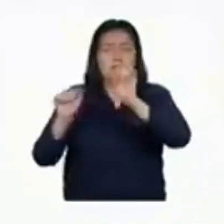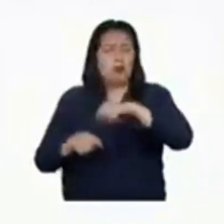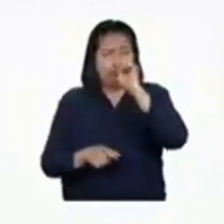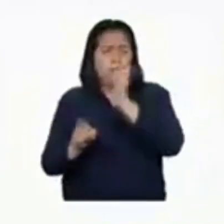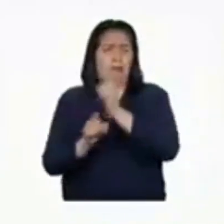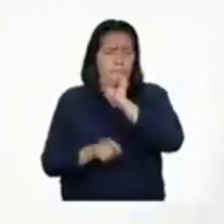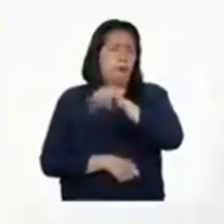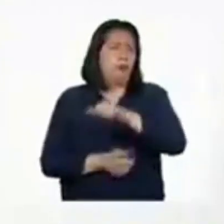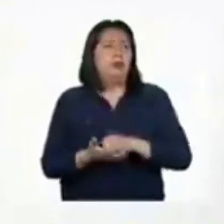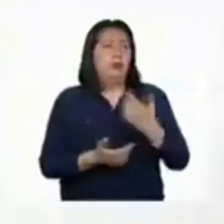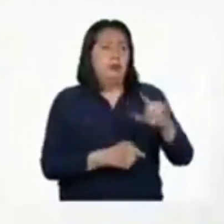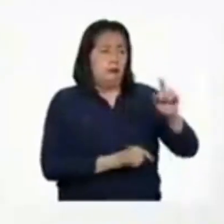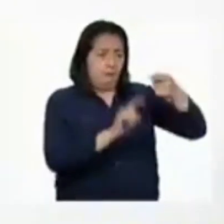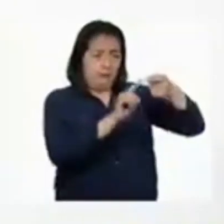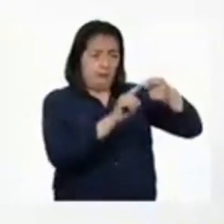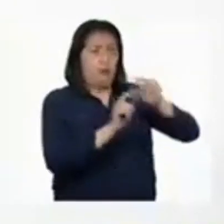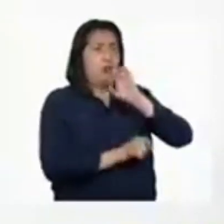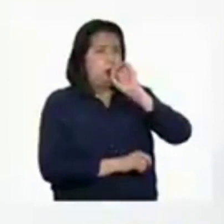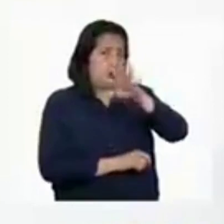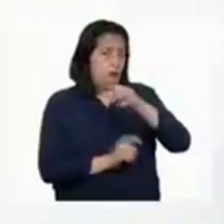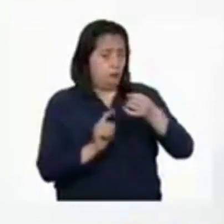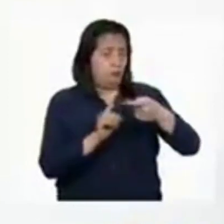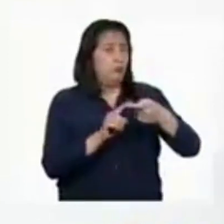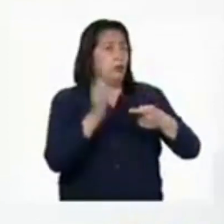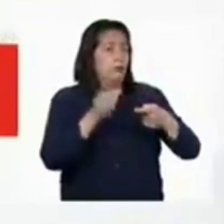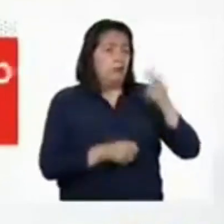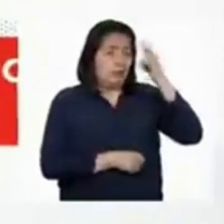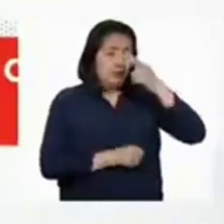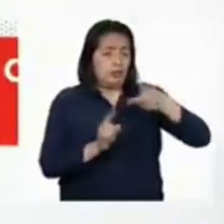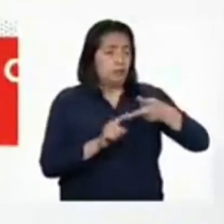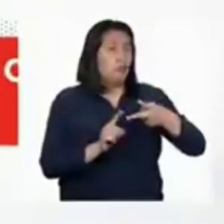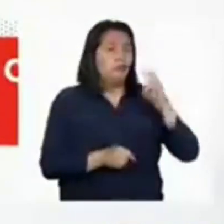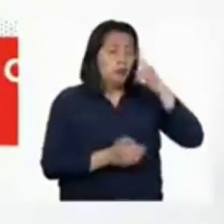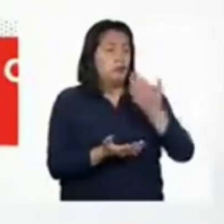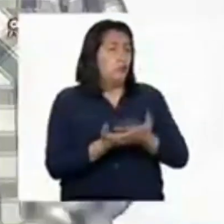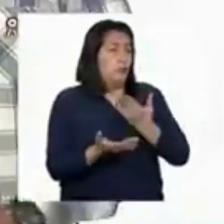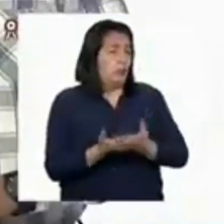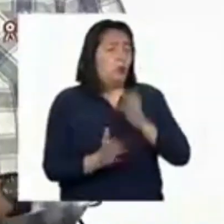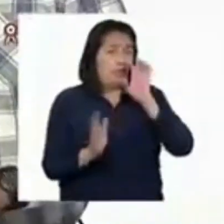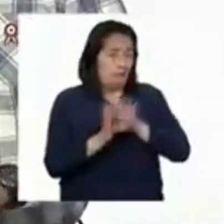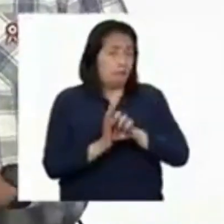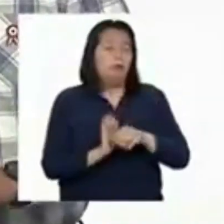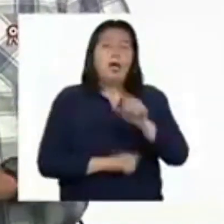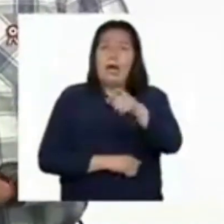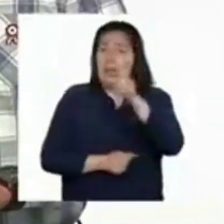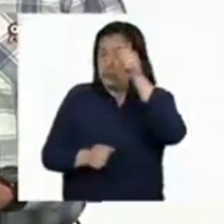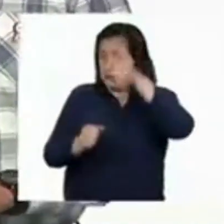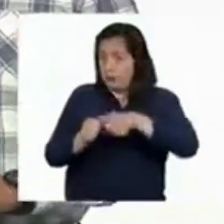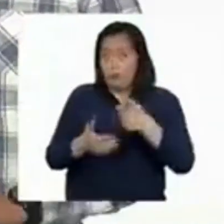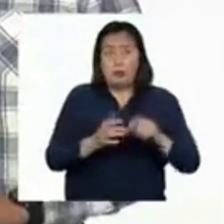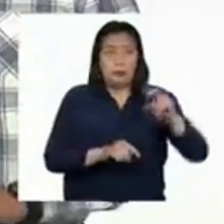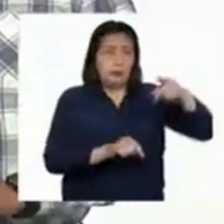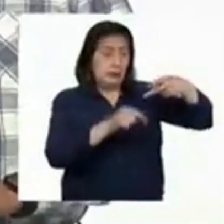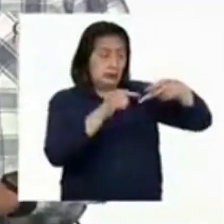profesor. Presentábamos una afirmación, una razón y una evidencia o ejemplo. ¿Recuerdas qué se escribe